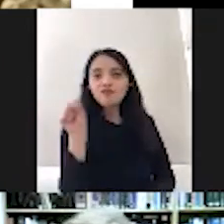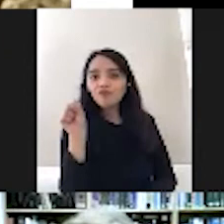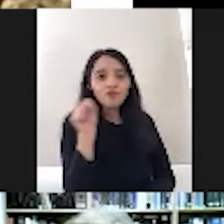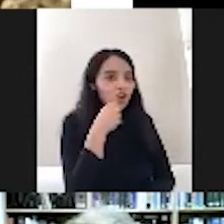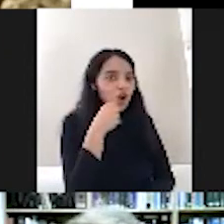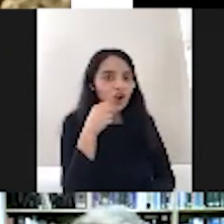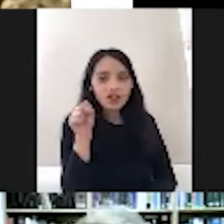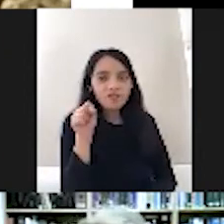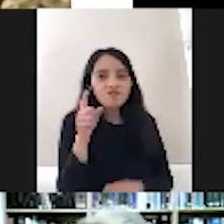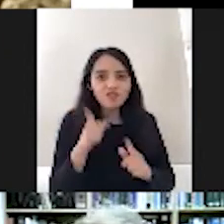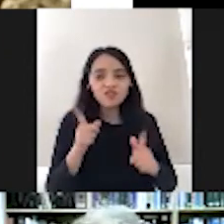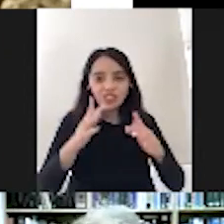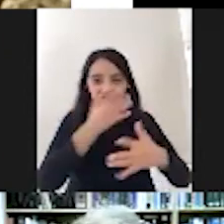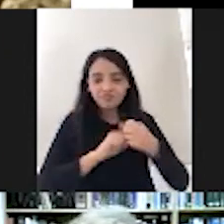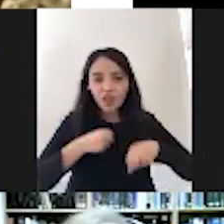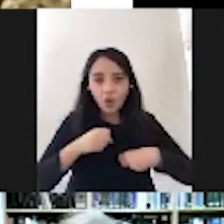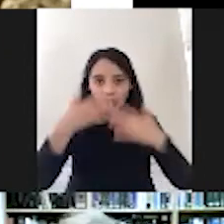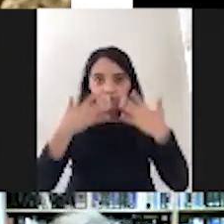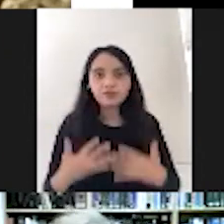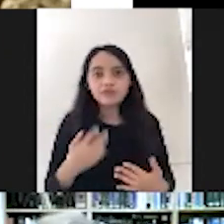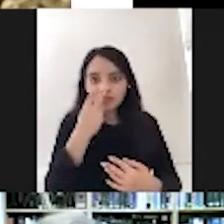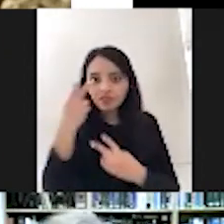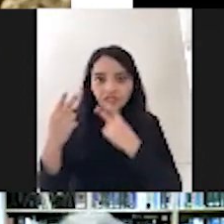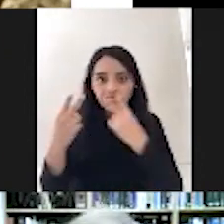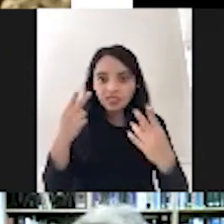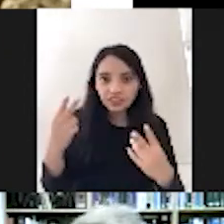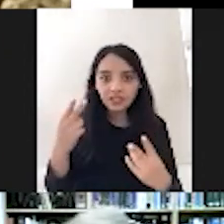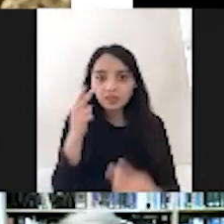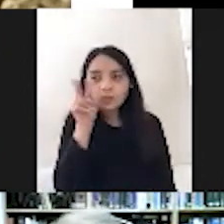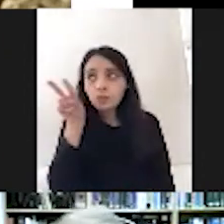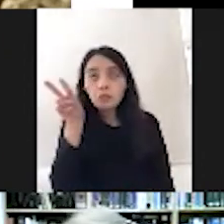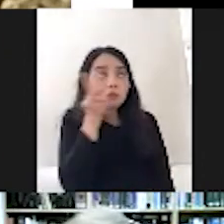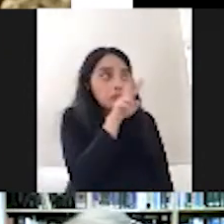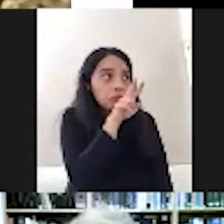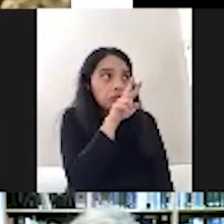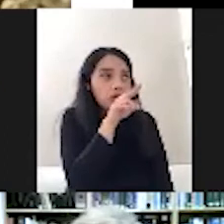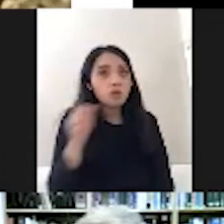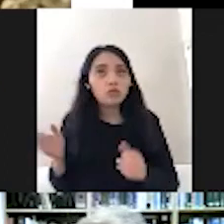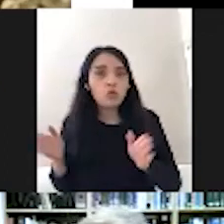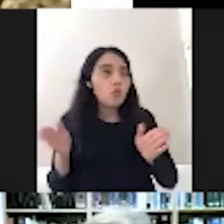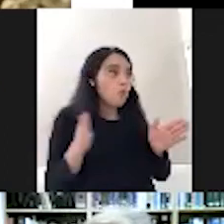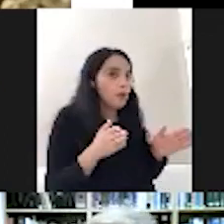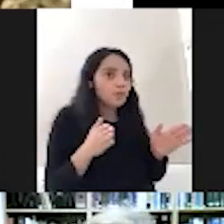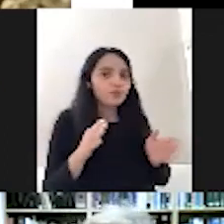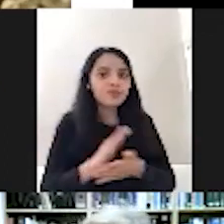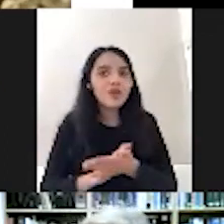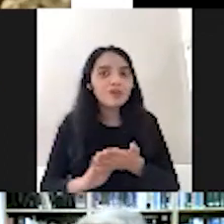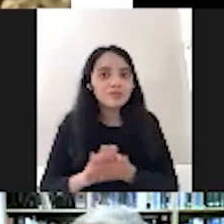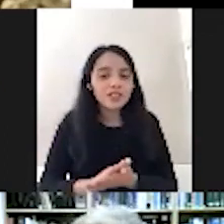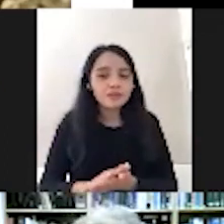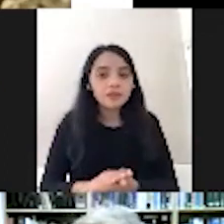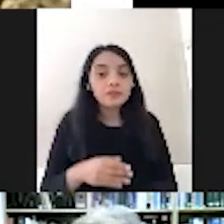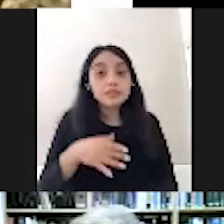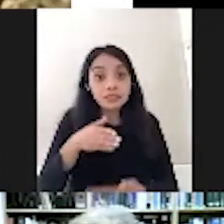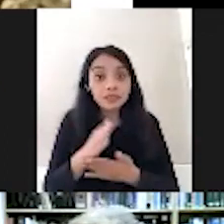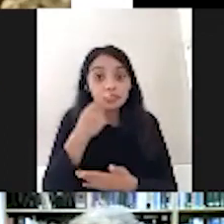que cambiamos el estímulo porque movimos el ojo, la mano, el cuerpo, etc. Y si uno empieza a mirar esto